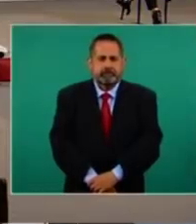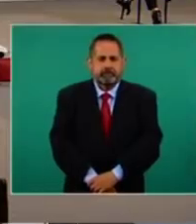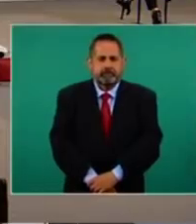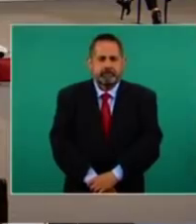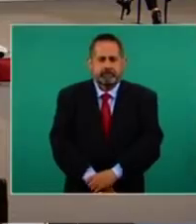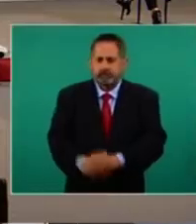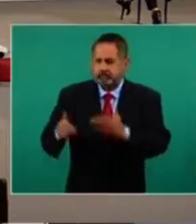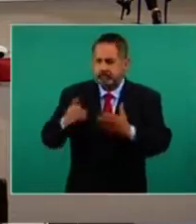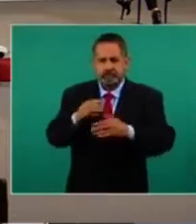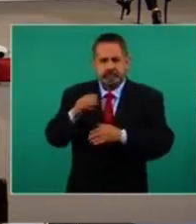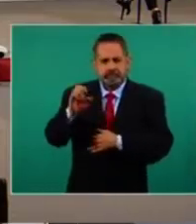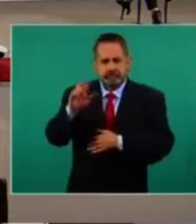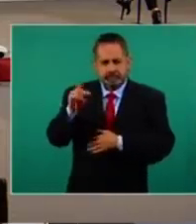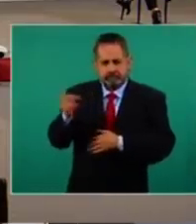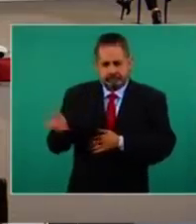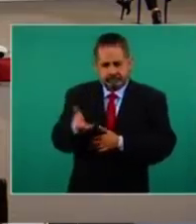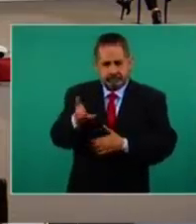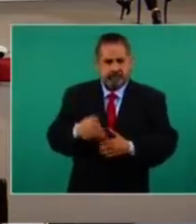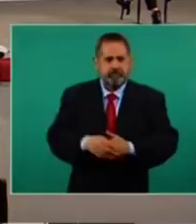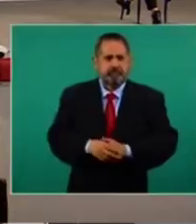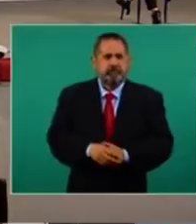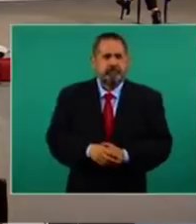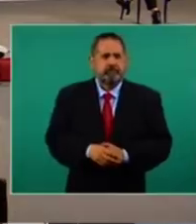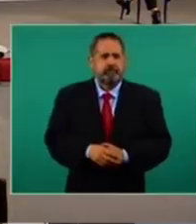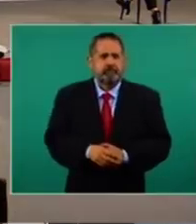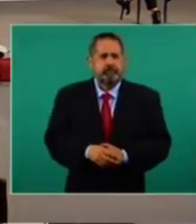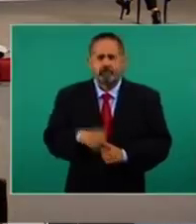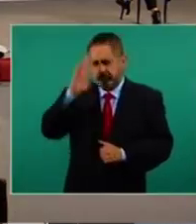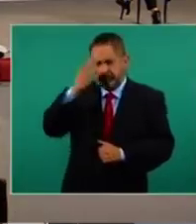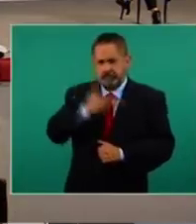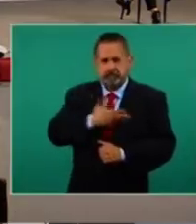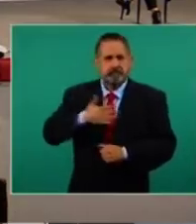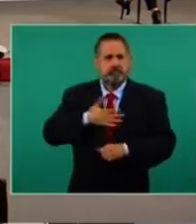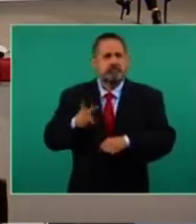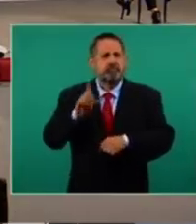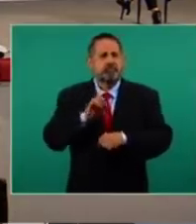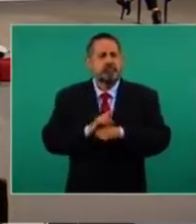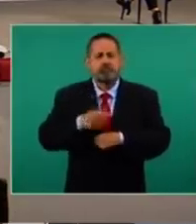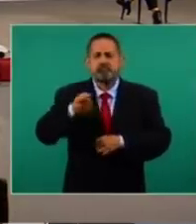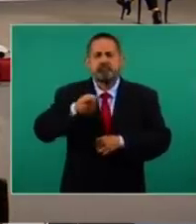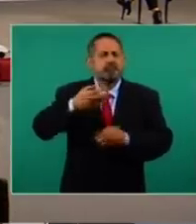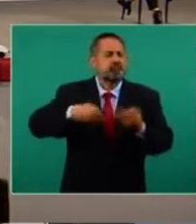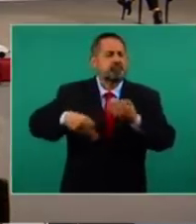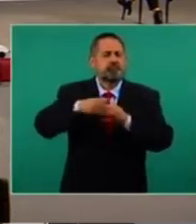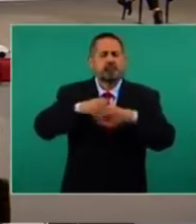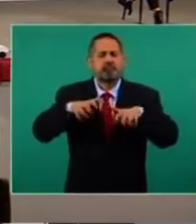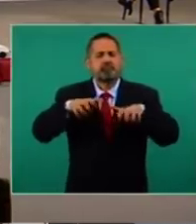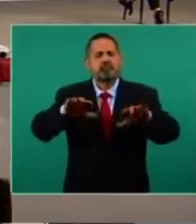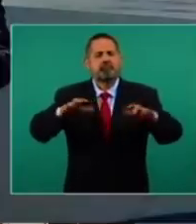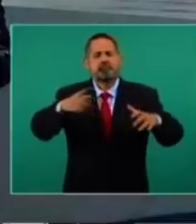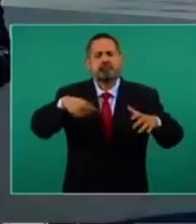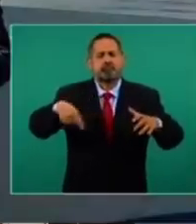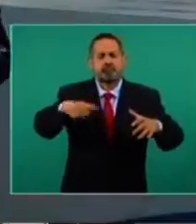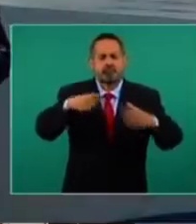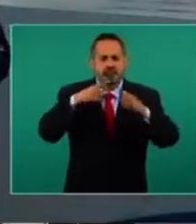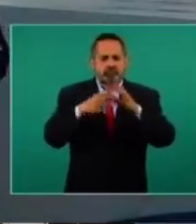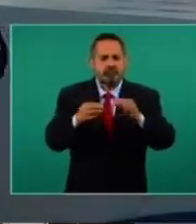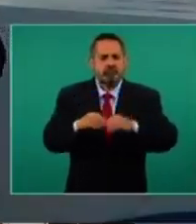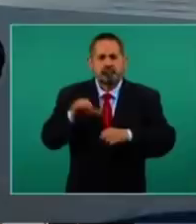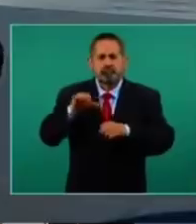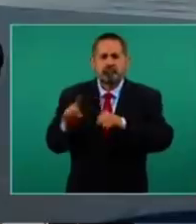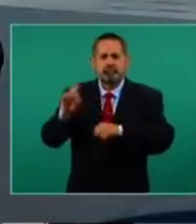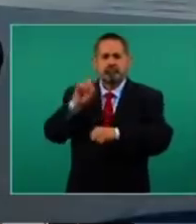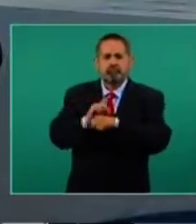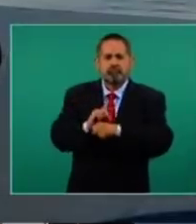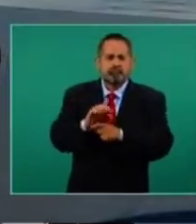Adelante, Marcelo. Señor presidente, buen día, saludo a todo el auditorio. El